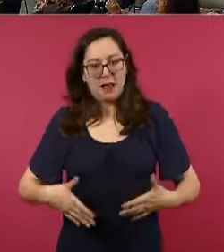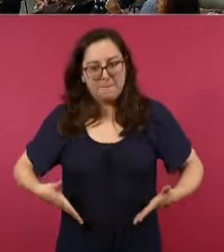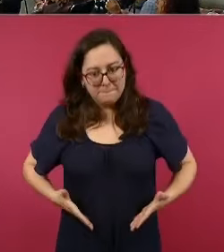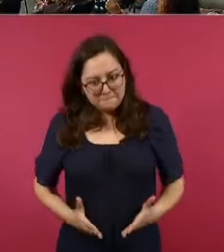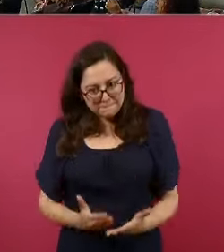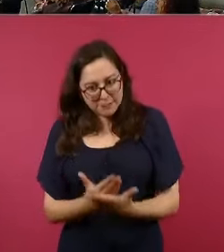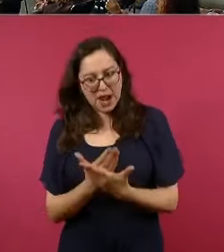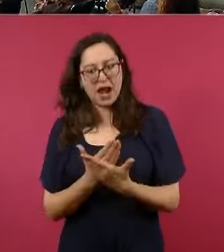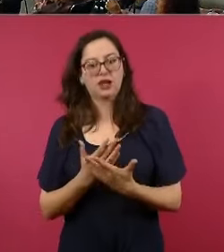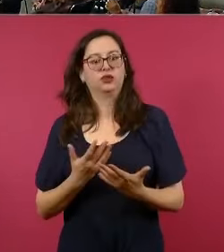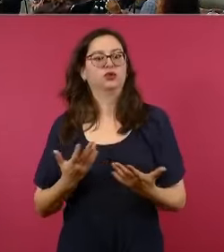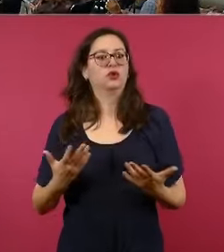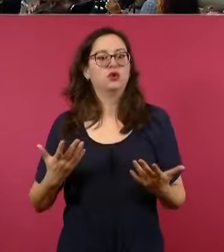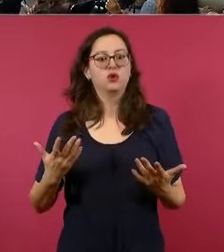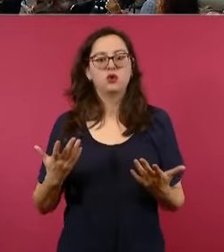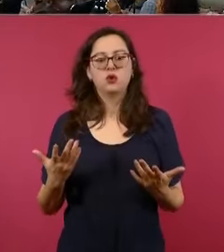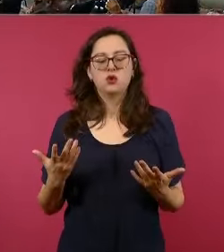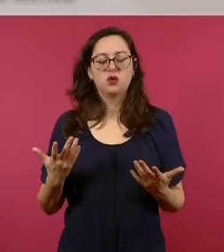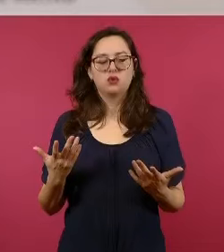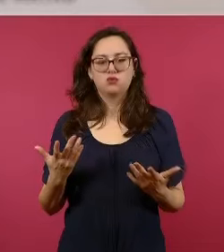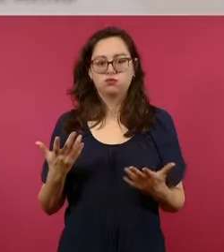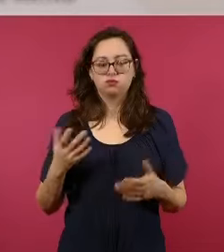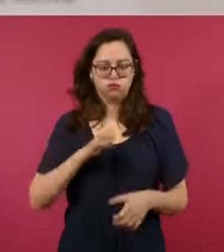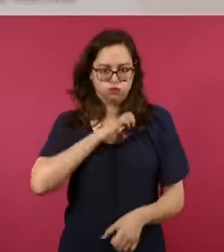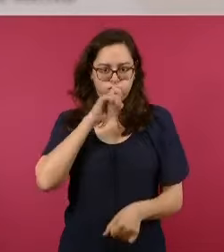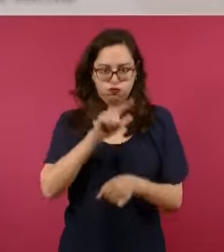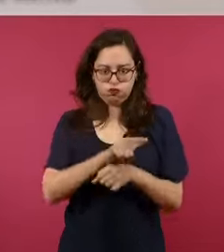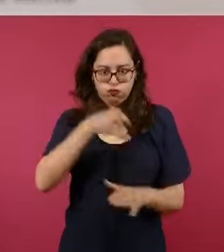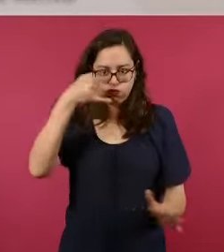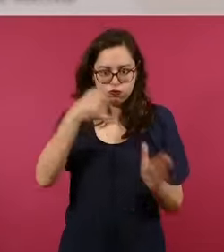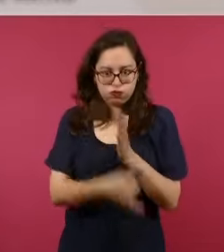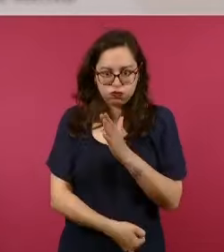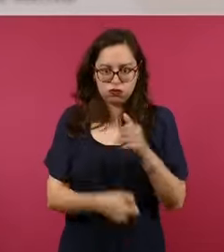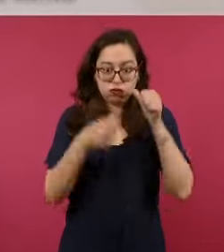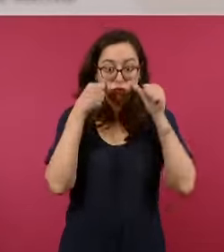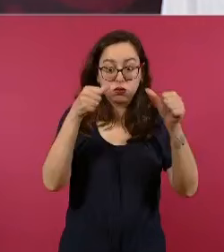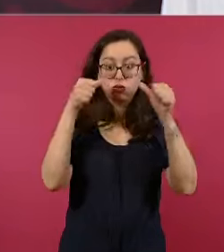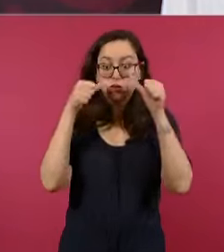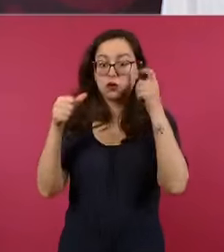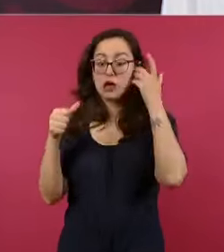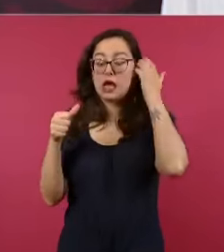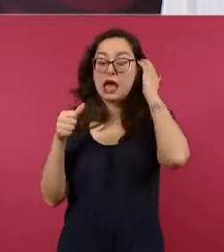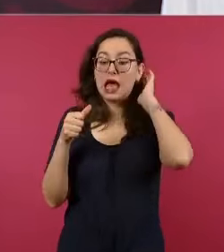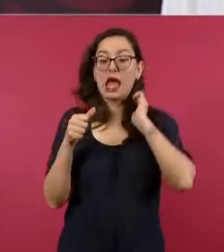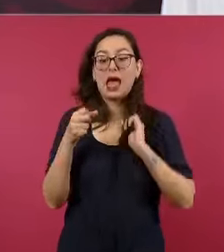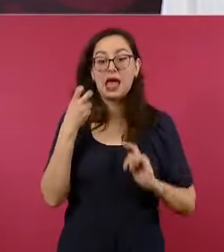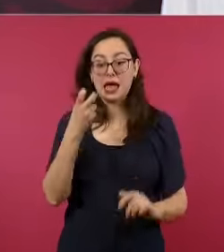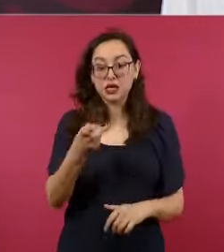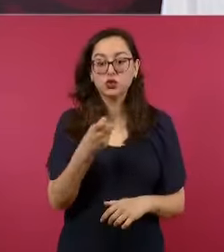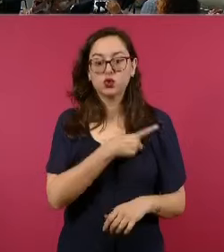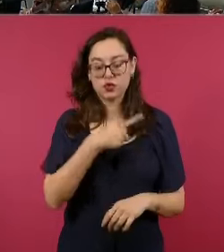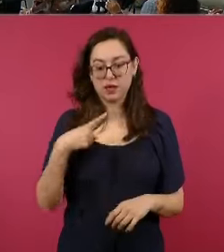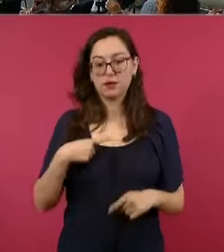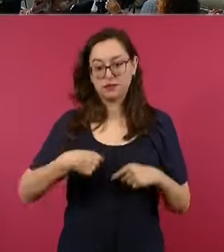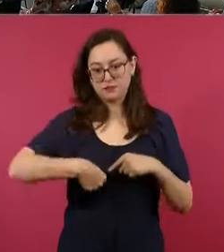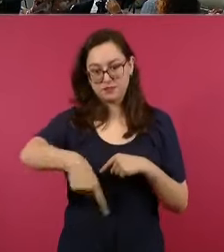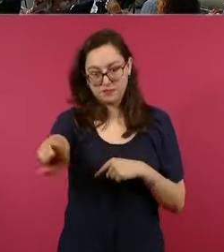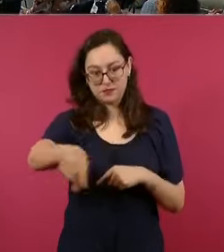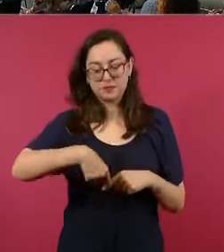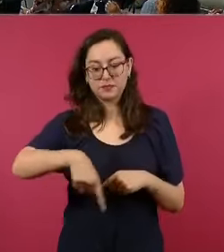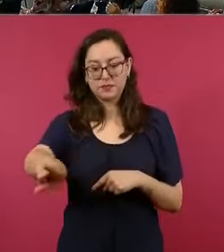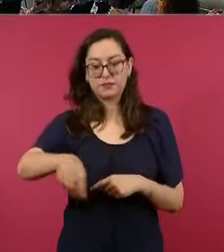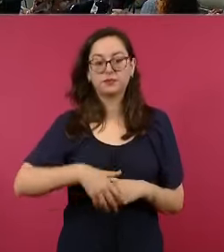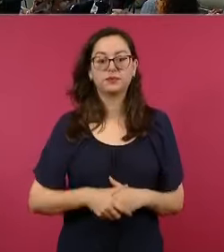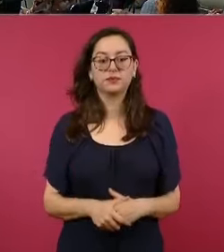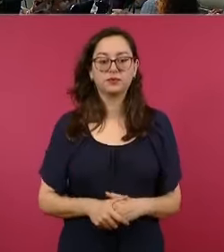eh consultas de de estas especialidades que son las troncales las fundamentales bien